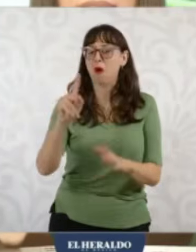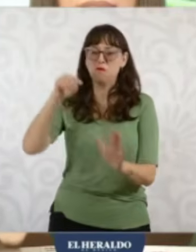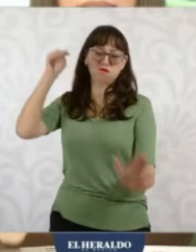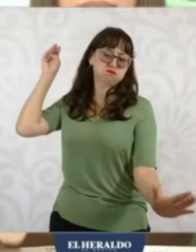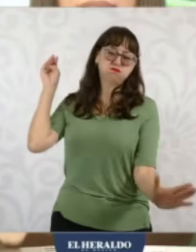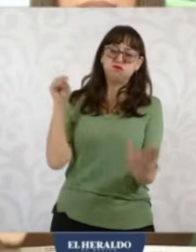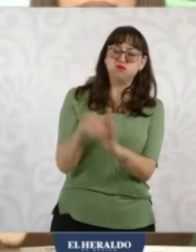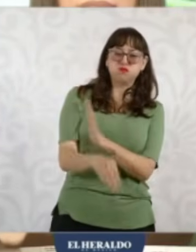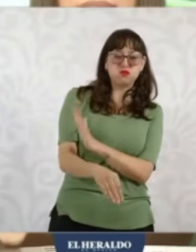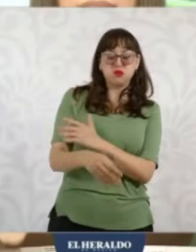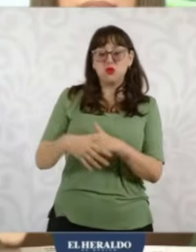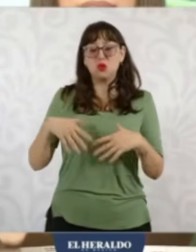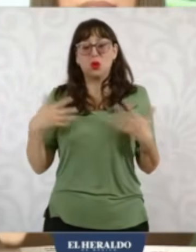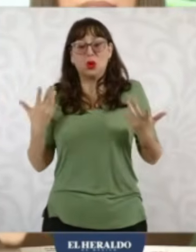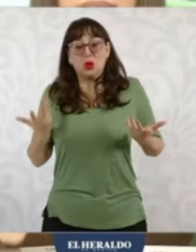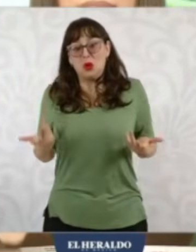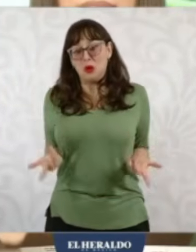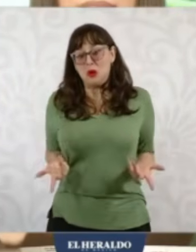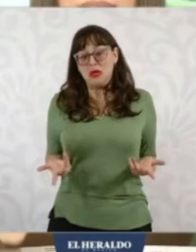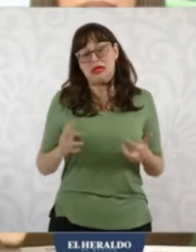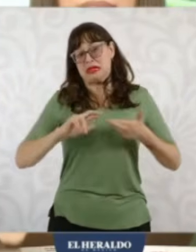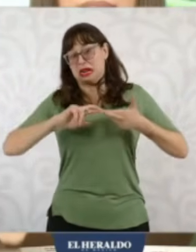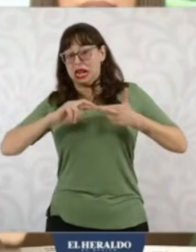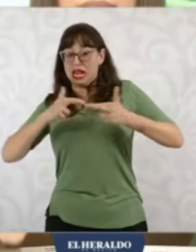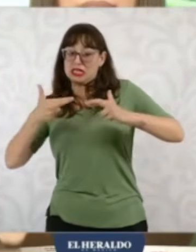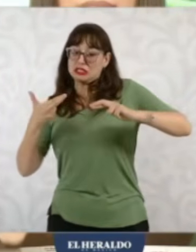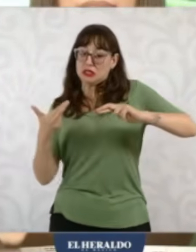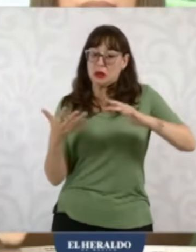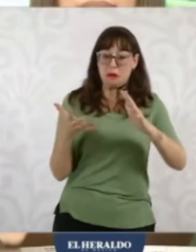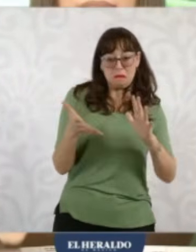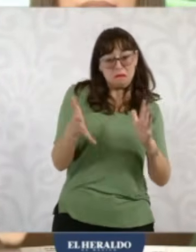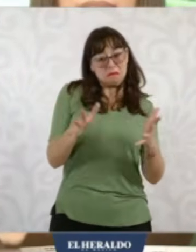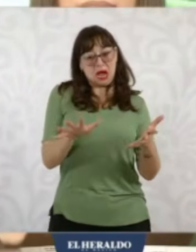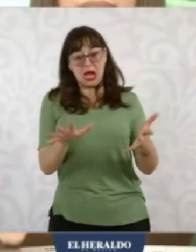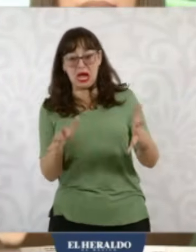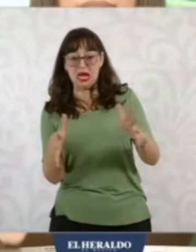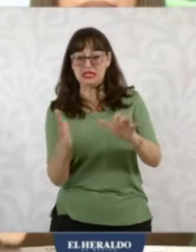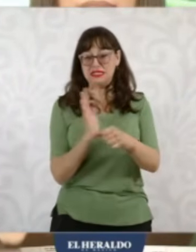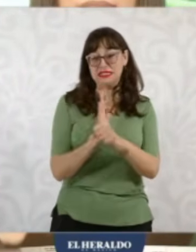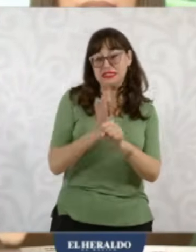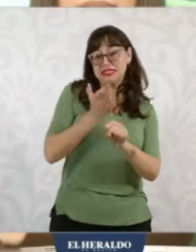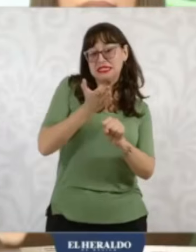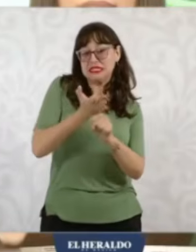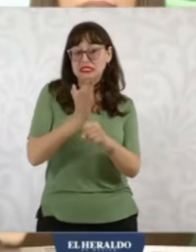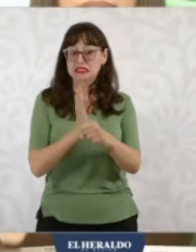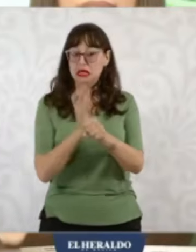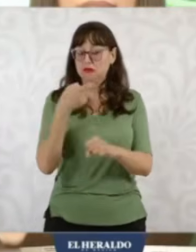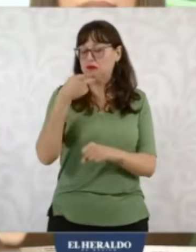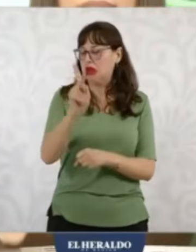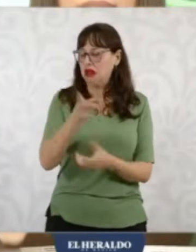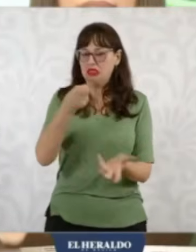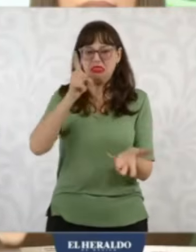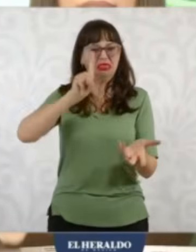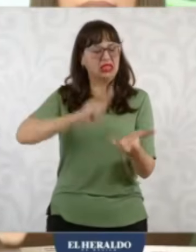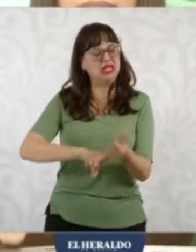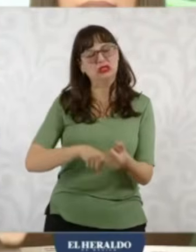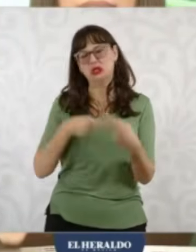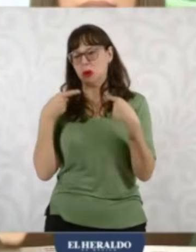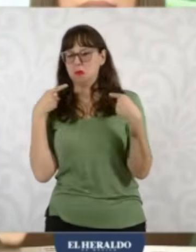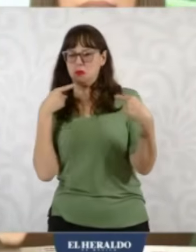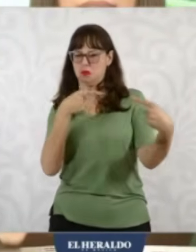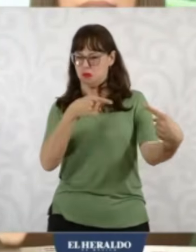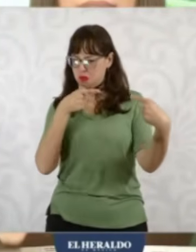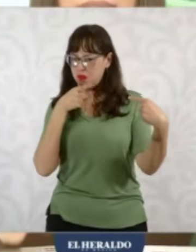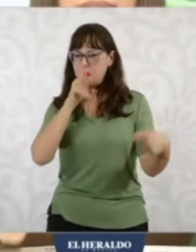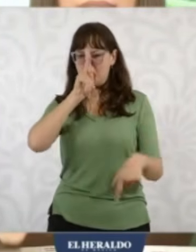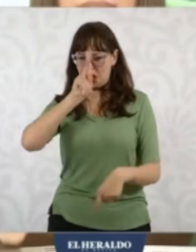historia. Entre broma y broma, la relación entre los gobiernos de México y Estados Unidos es cada vez más compleja, más ríspida.